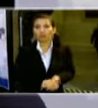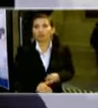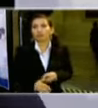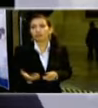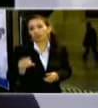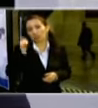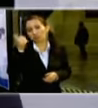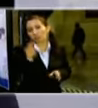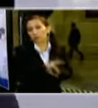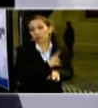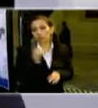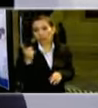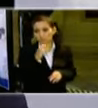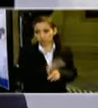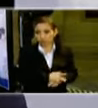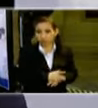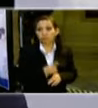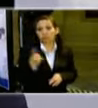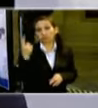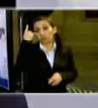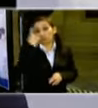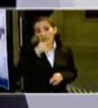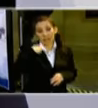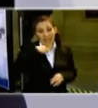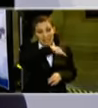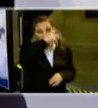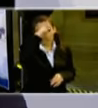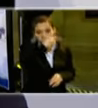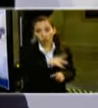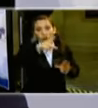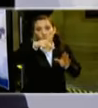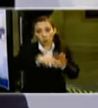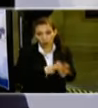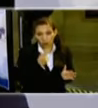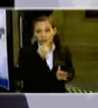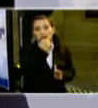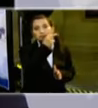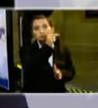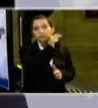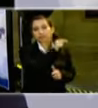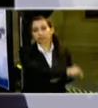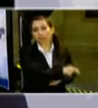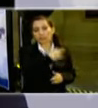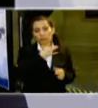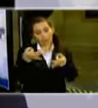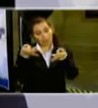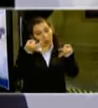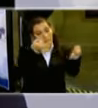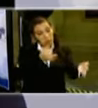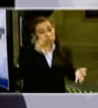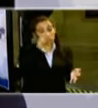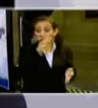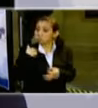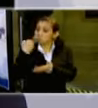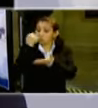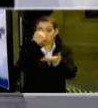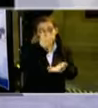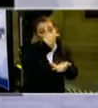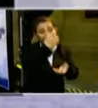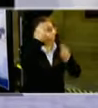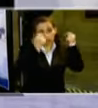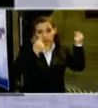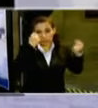otras razones, por supuesto, para que nuestro país volviese a ser atractivo para las inversiones y el